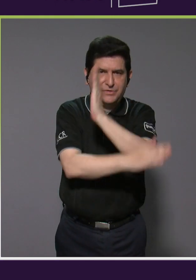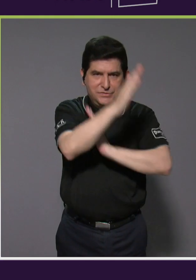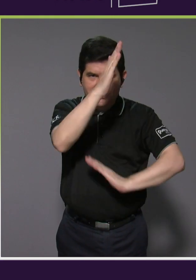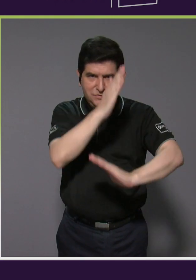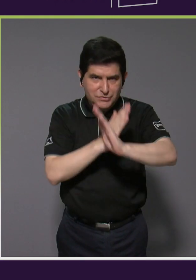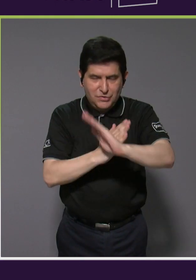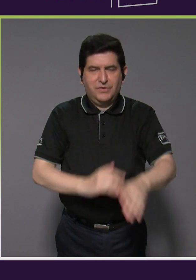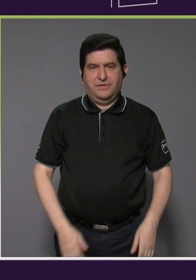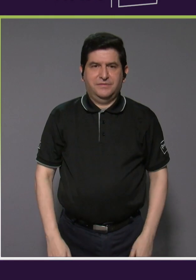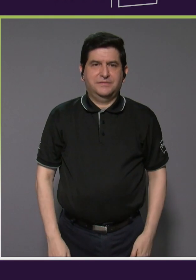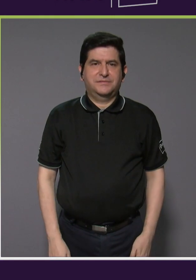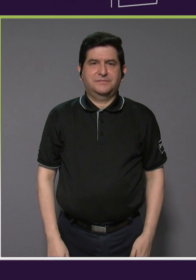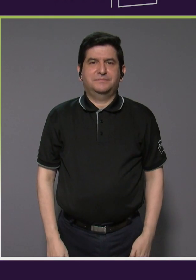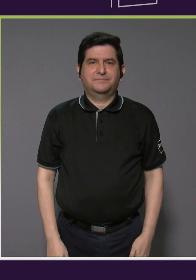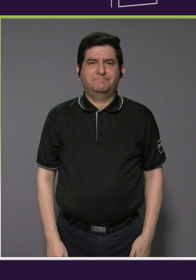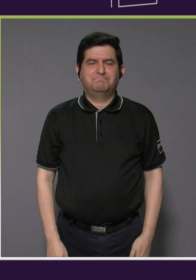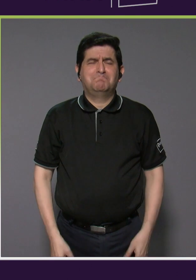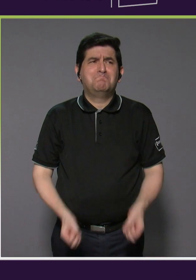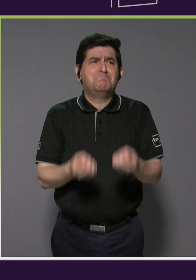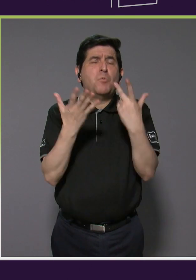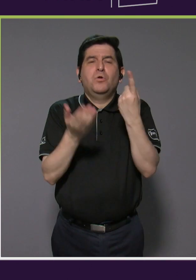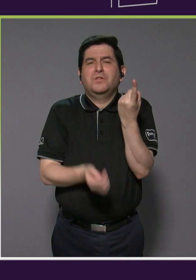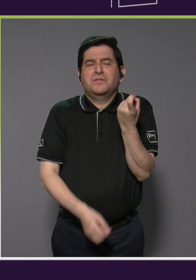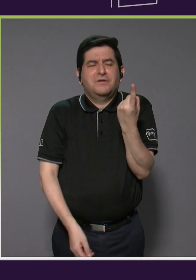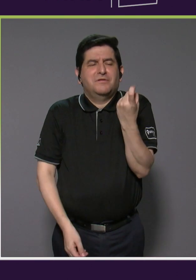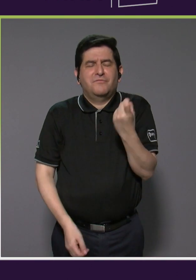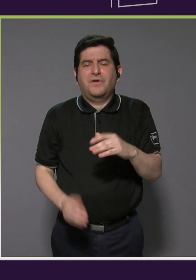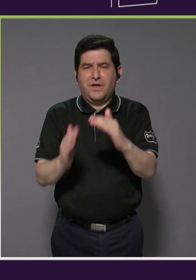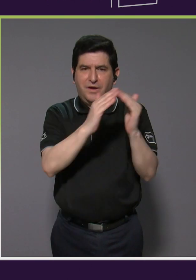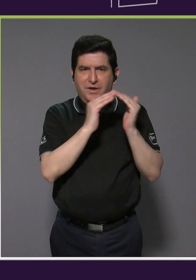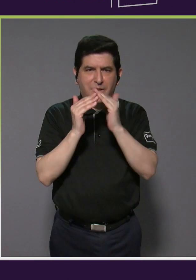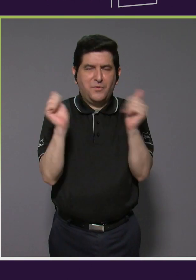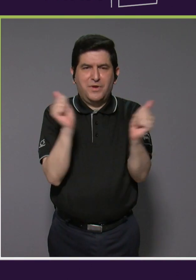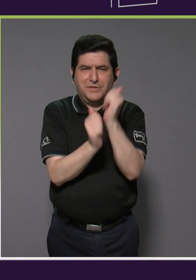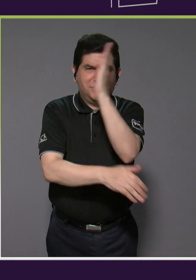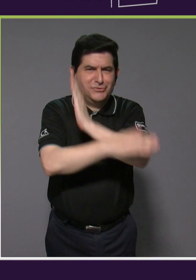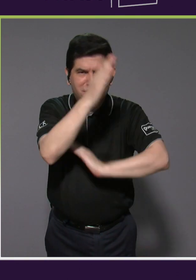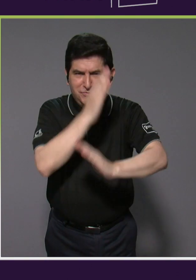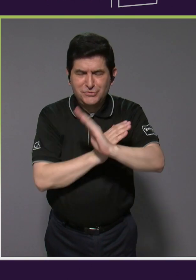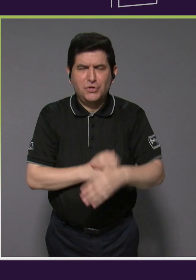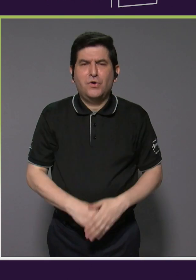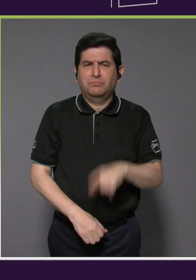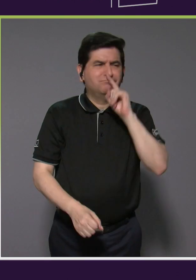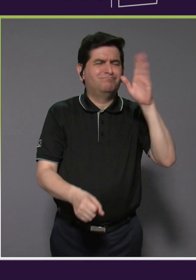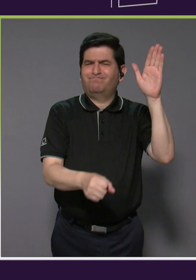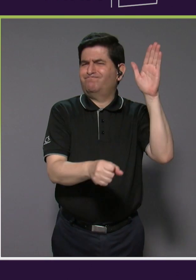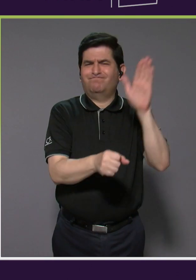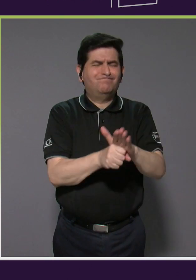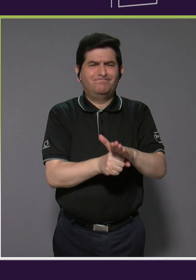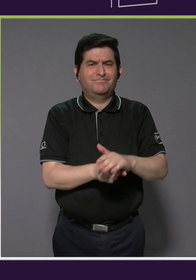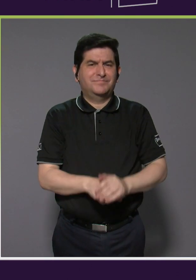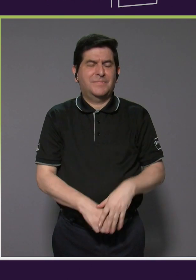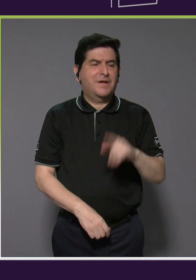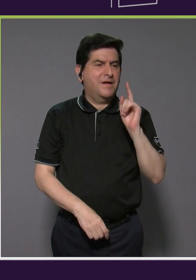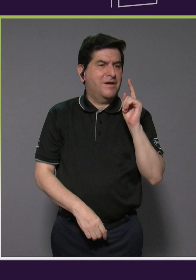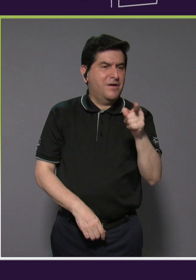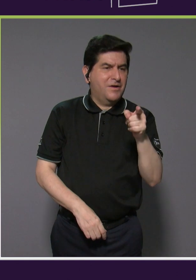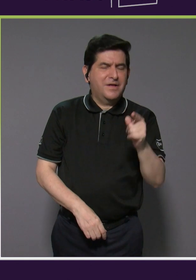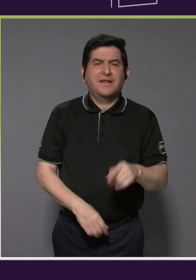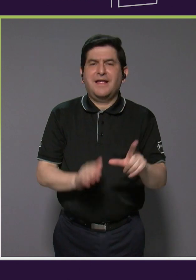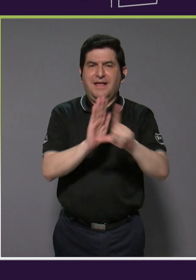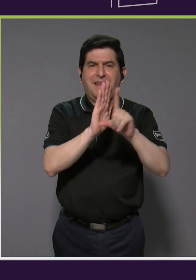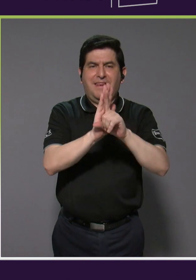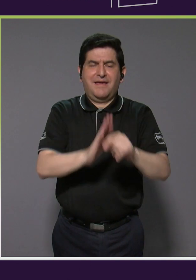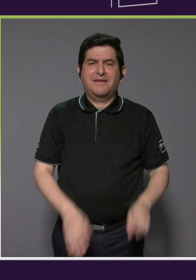con Discapacidad, hay muchas deudas con la población con discapacidad y muchos incumplimientos de esta